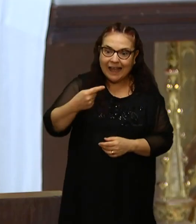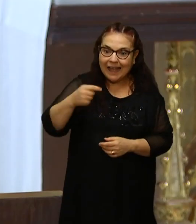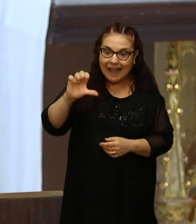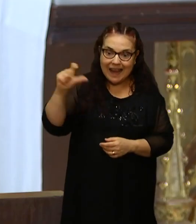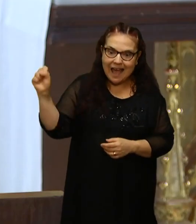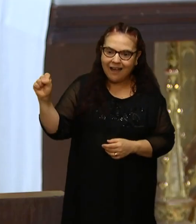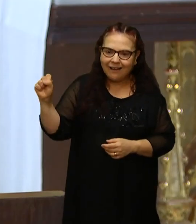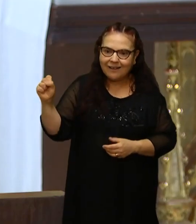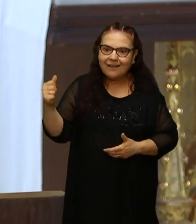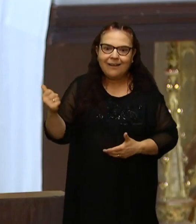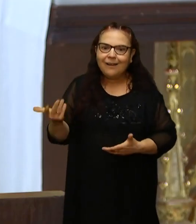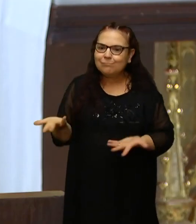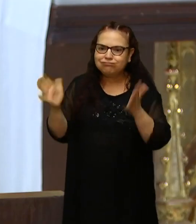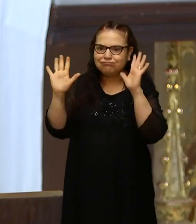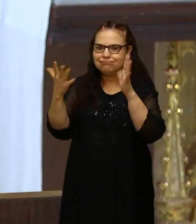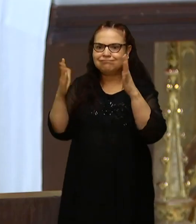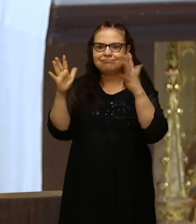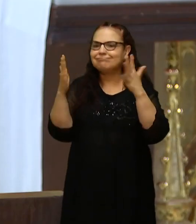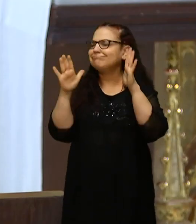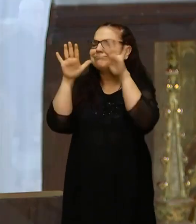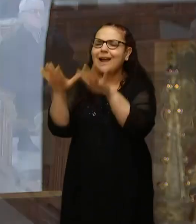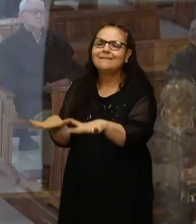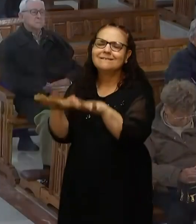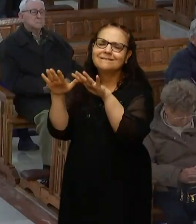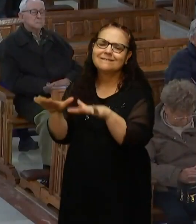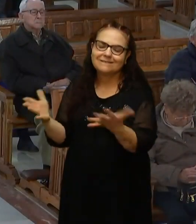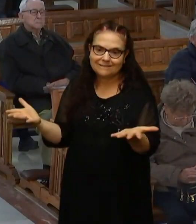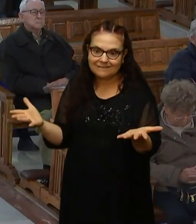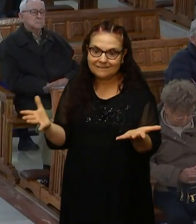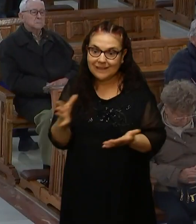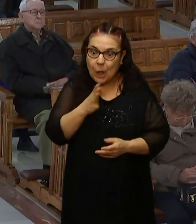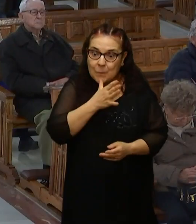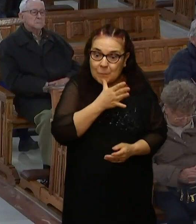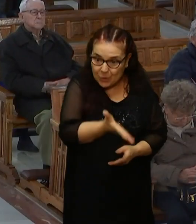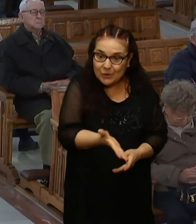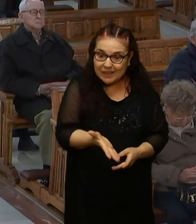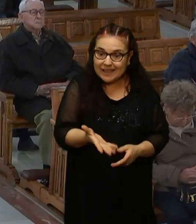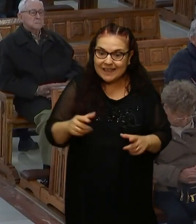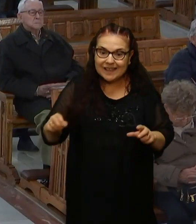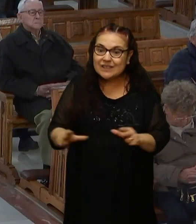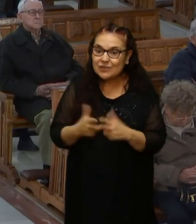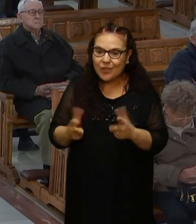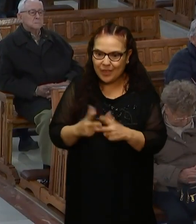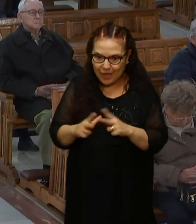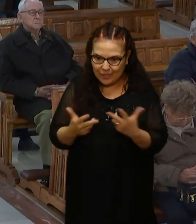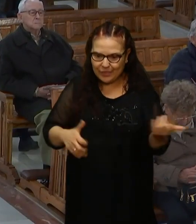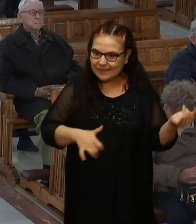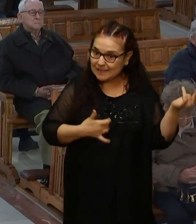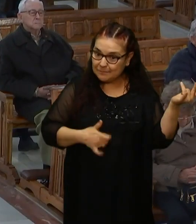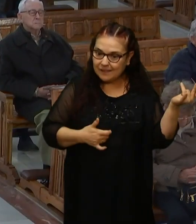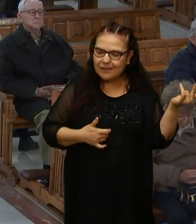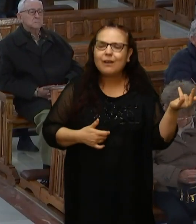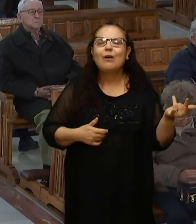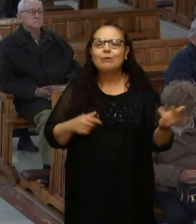si no es para exaltarla. ¿Por qué? Pues porque la sociedad sevillana